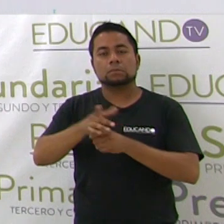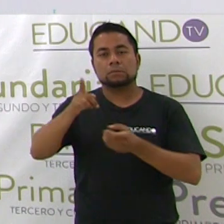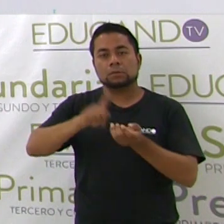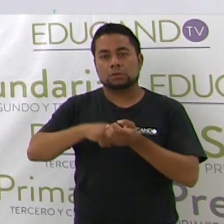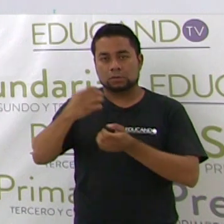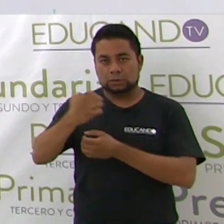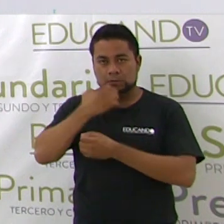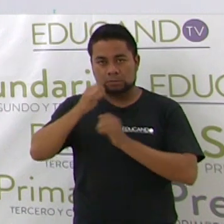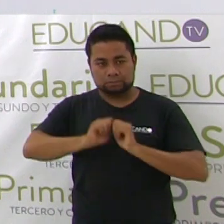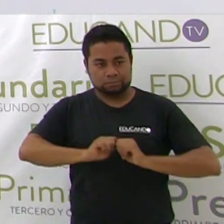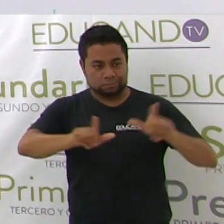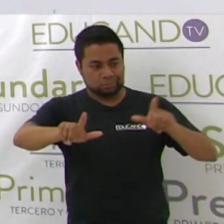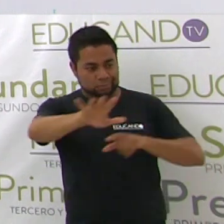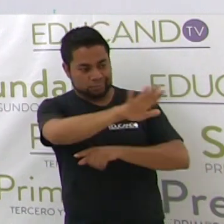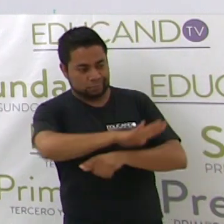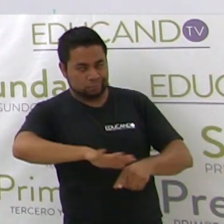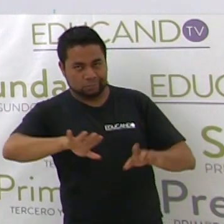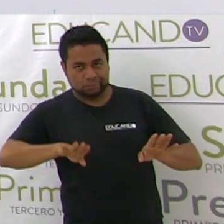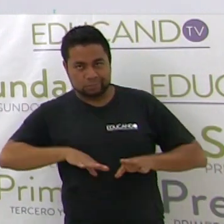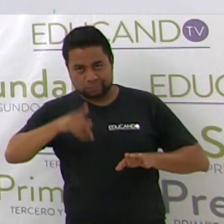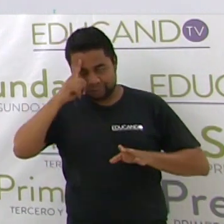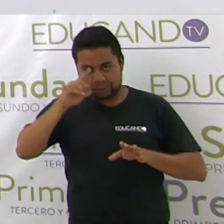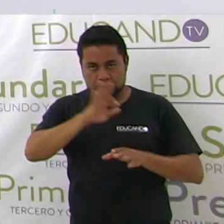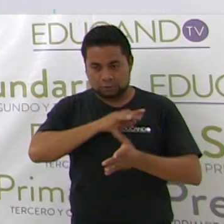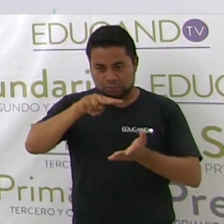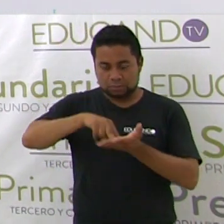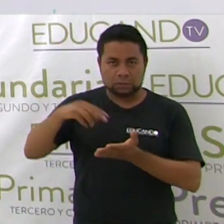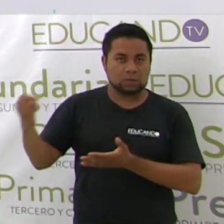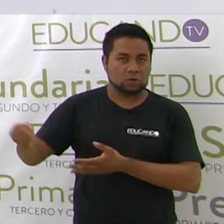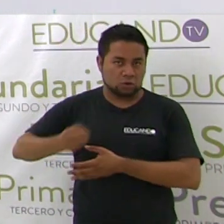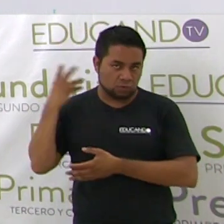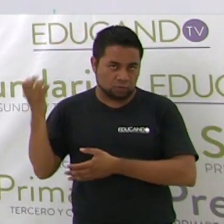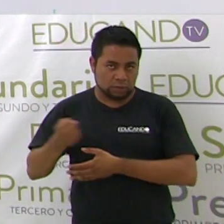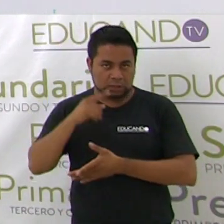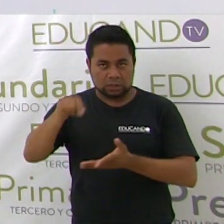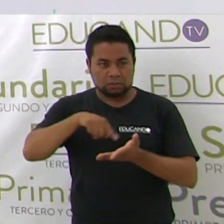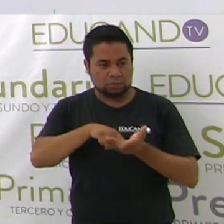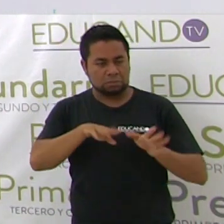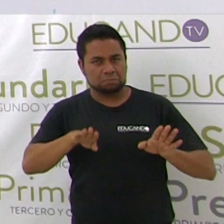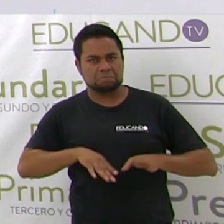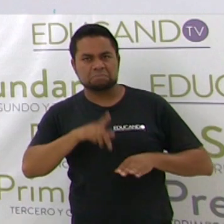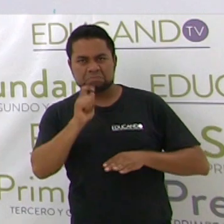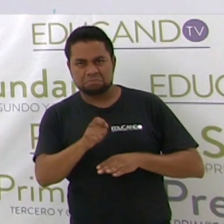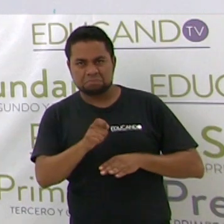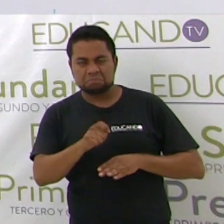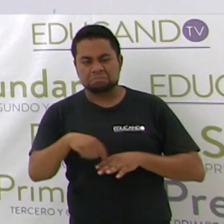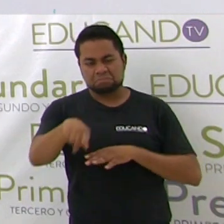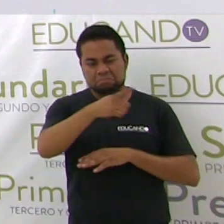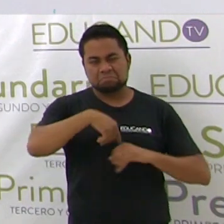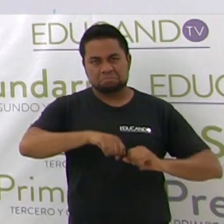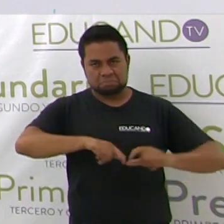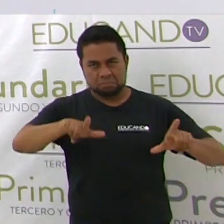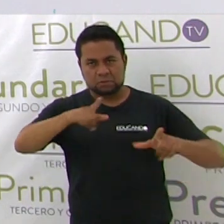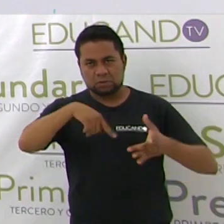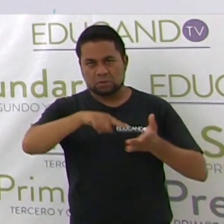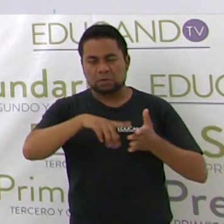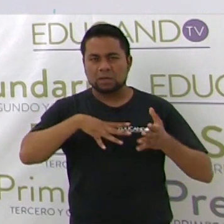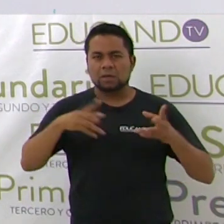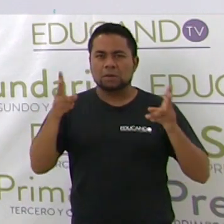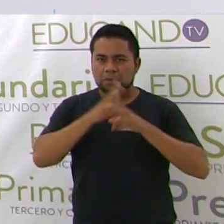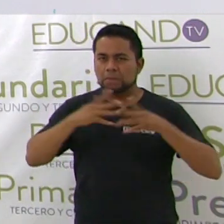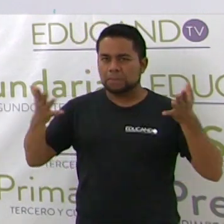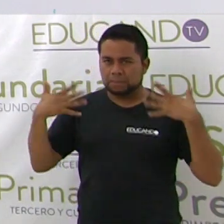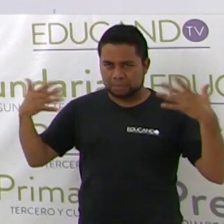escuela propicio para llevar a cabo las conferencias. Un lugar propicio quiere decir un lugar que esté suficientemente